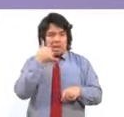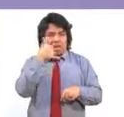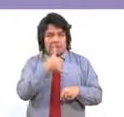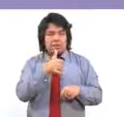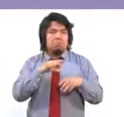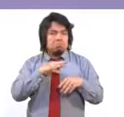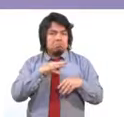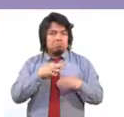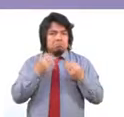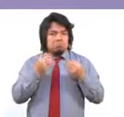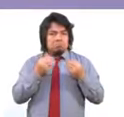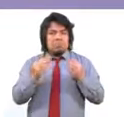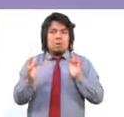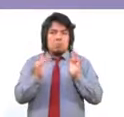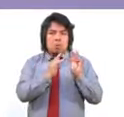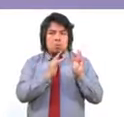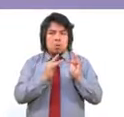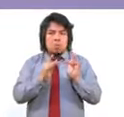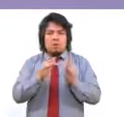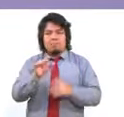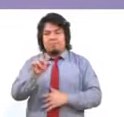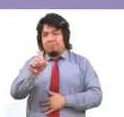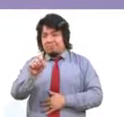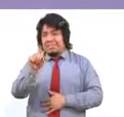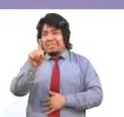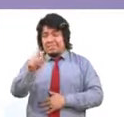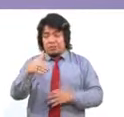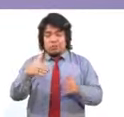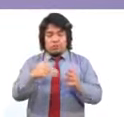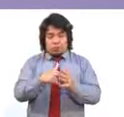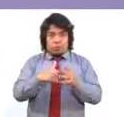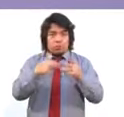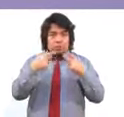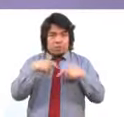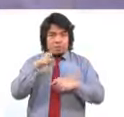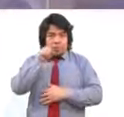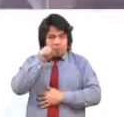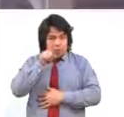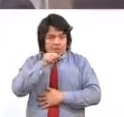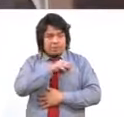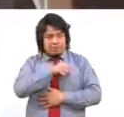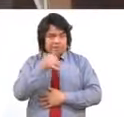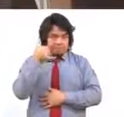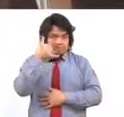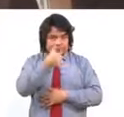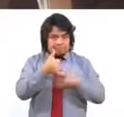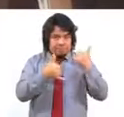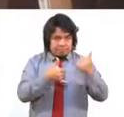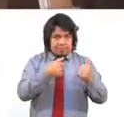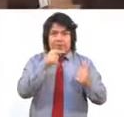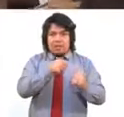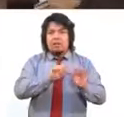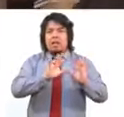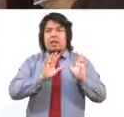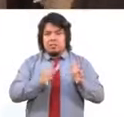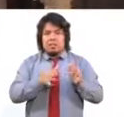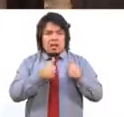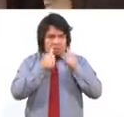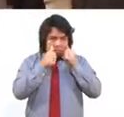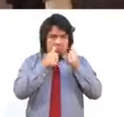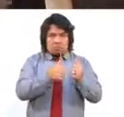tenido comunicación más de 21,000 mujeres y estas mujeres están siendo atendidas, no solamente a través de